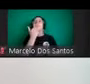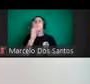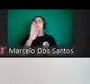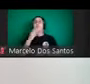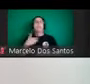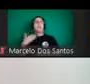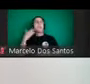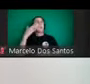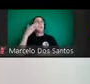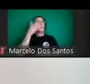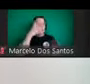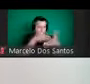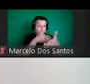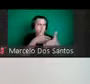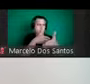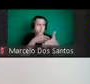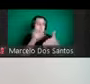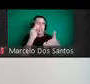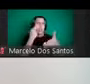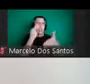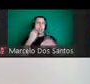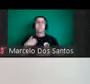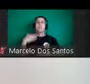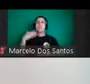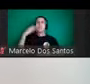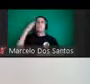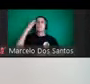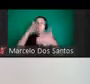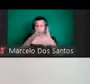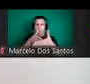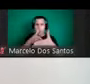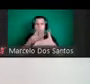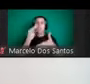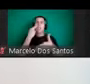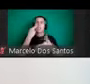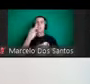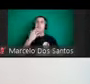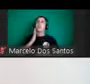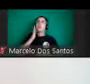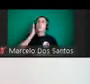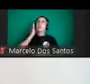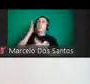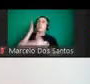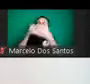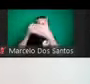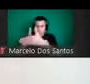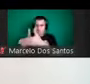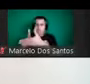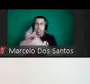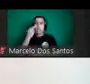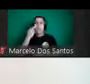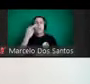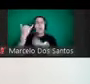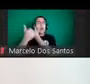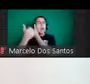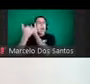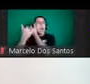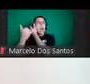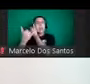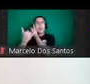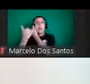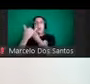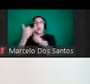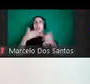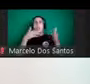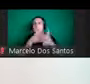acá. Acá dice, por ejemplo, barreras que impiden interactuar con la sociedad. Excelente. Sí, las